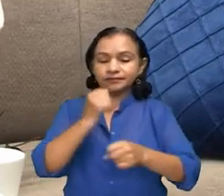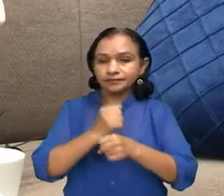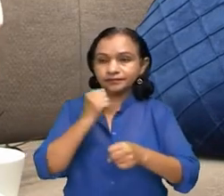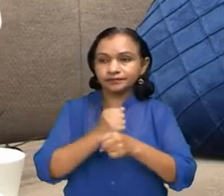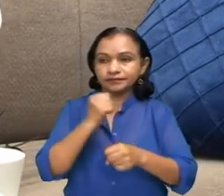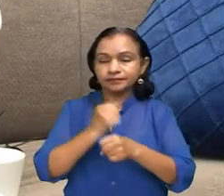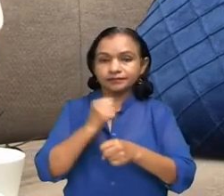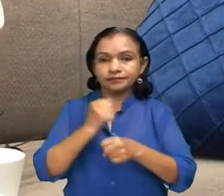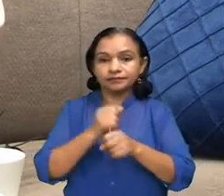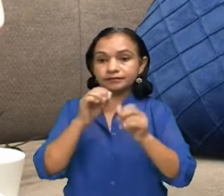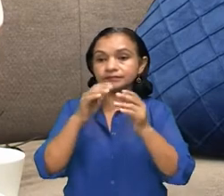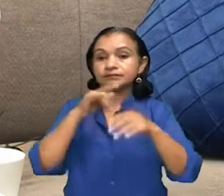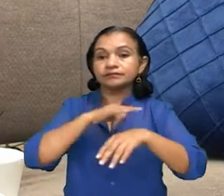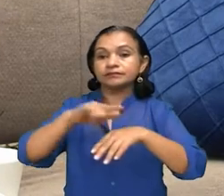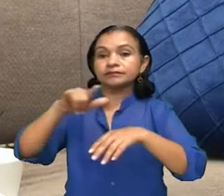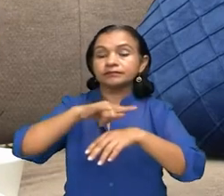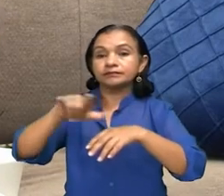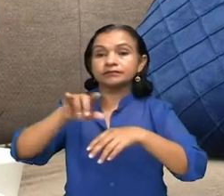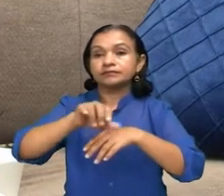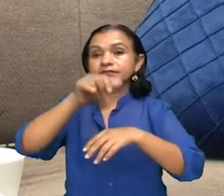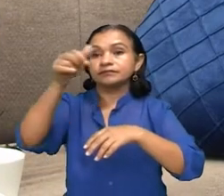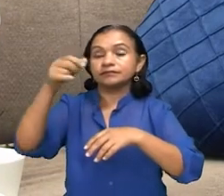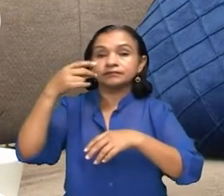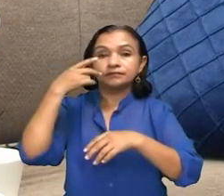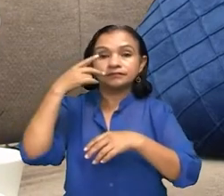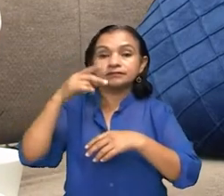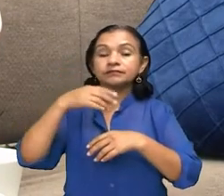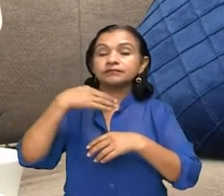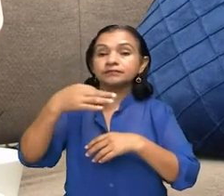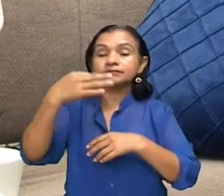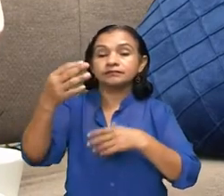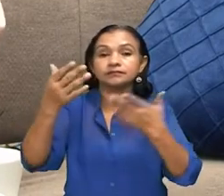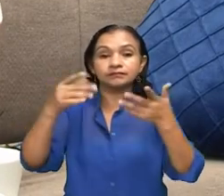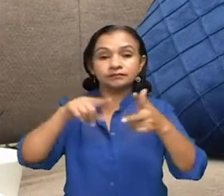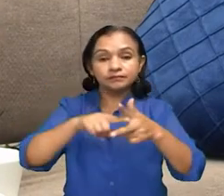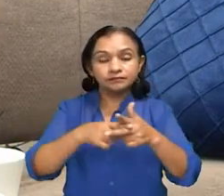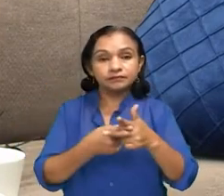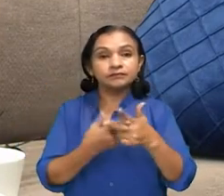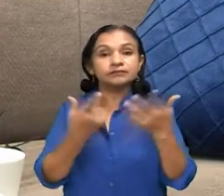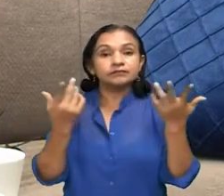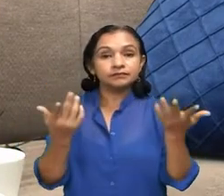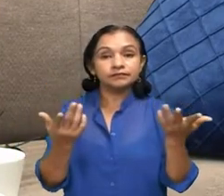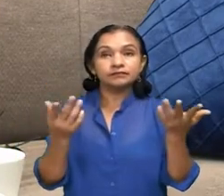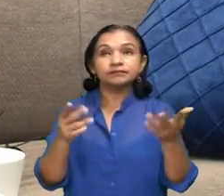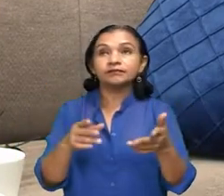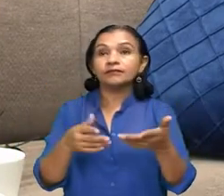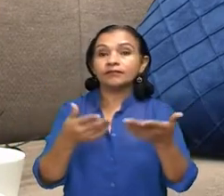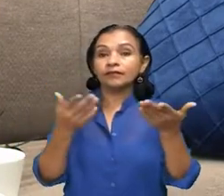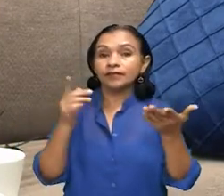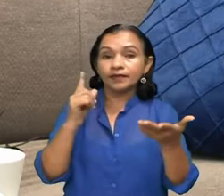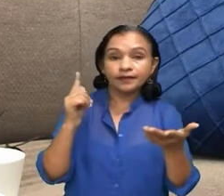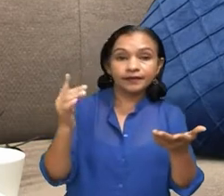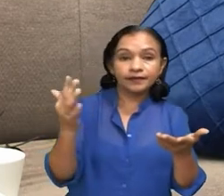sin salir al mundo. Yo tengo que proyectarme, yo tengo que comenzar a dar todo lo que tengo en esas